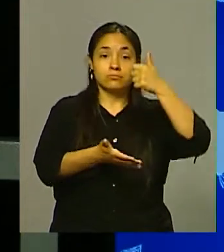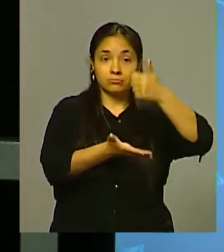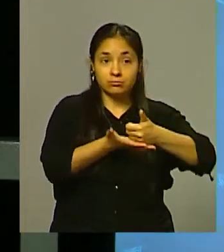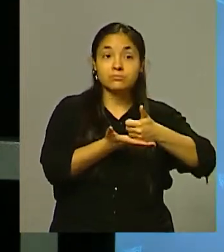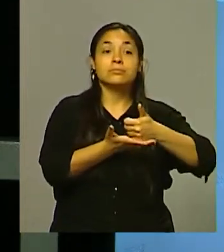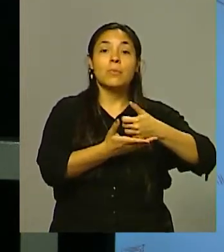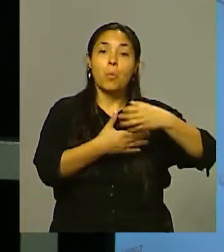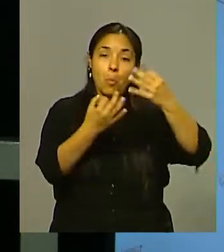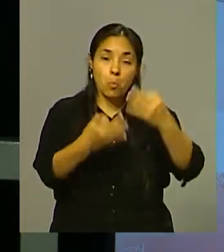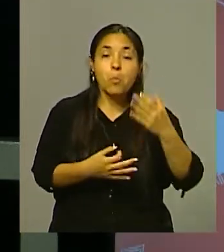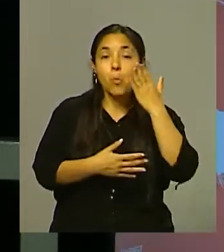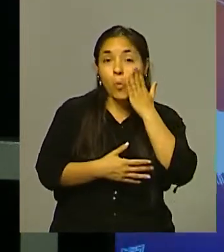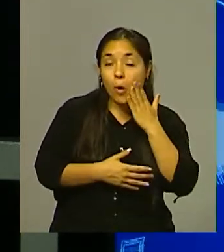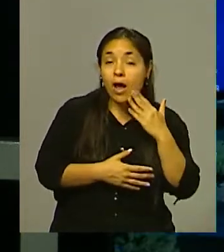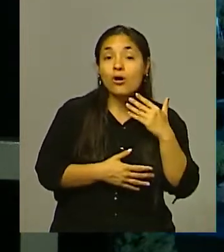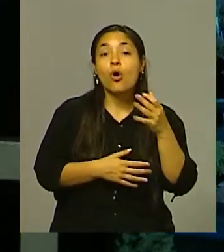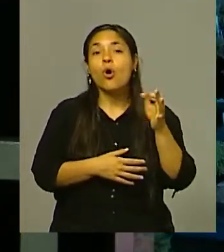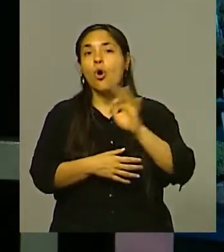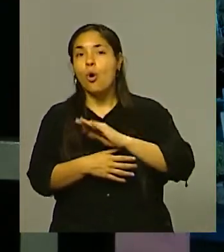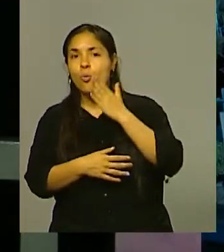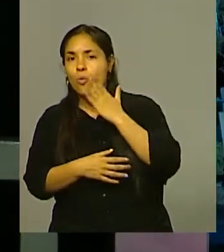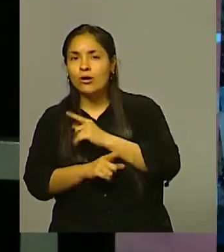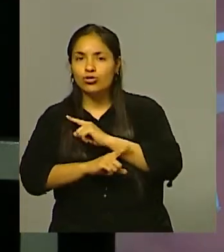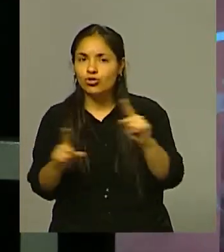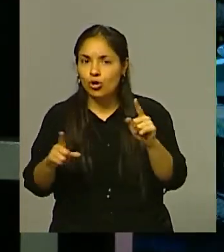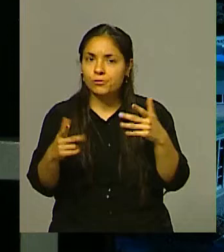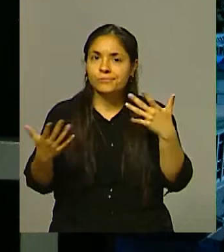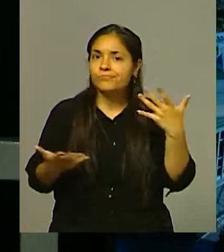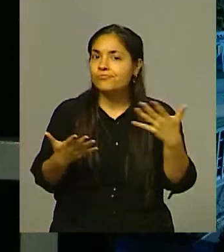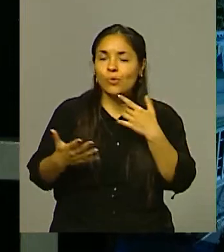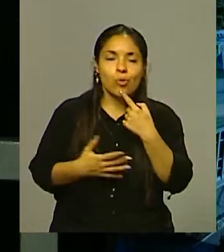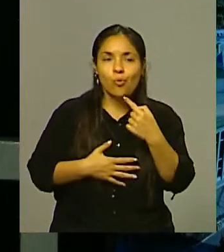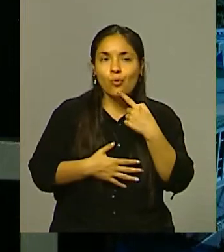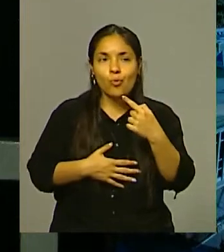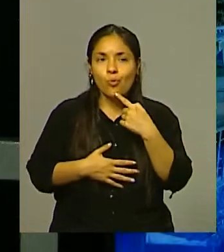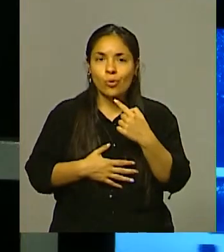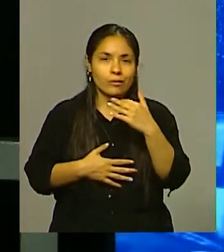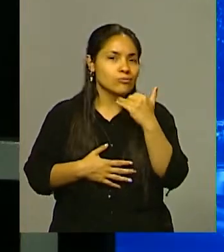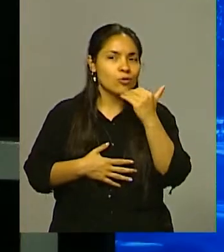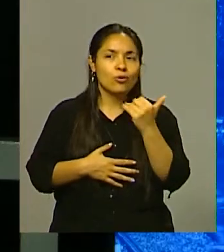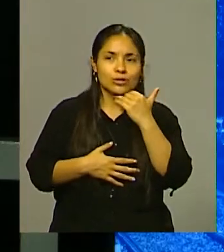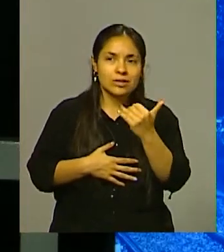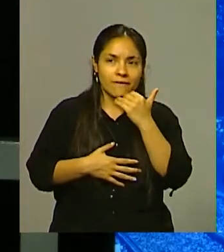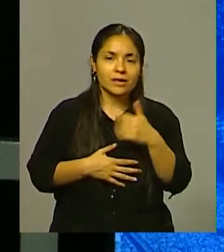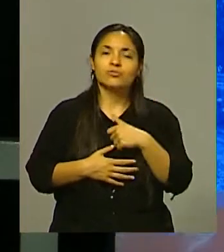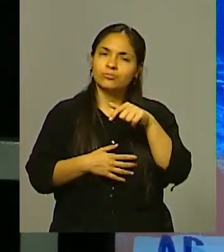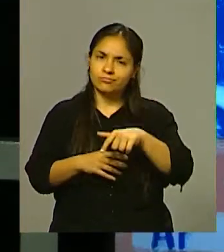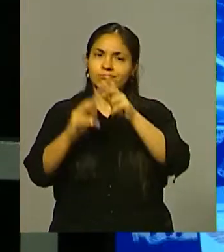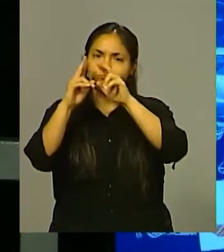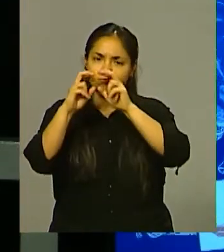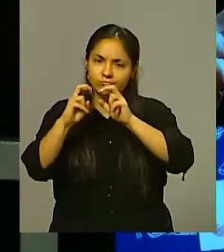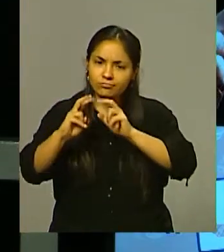concentración de Mauthausen o no había sido bueno. Las dudas estaban ahí y empecé a